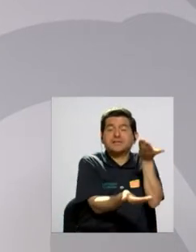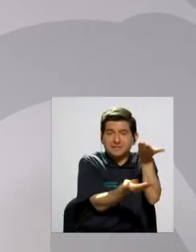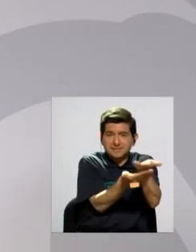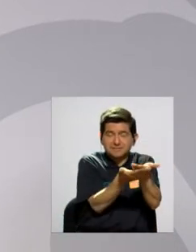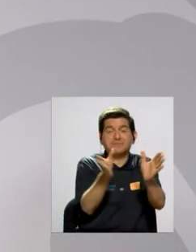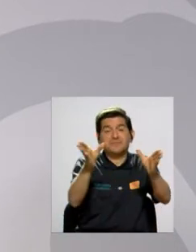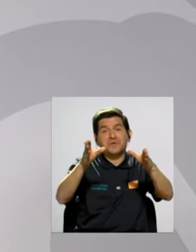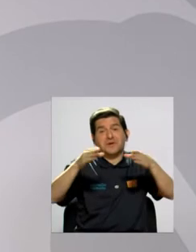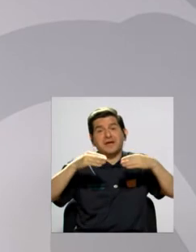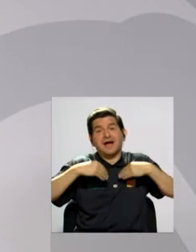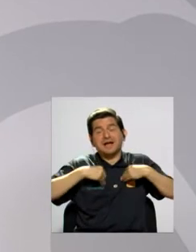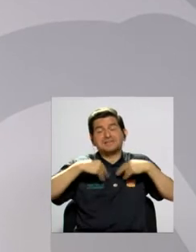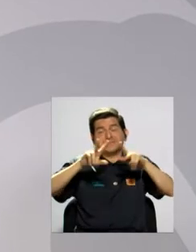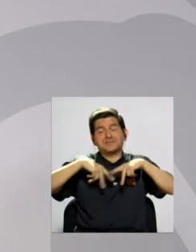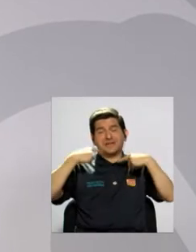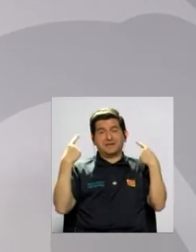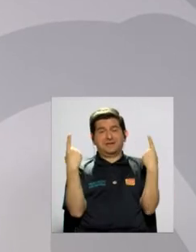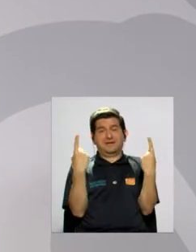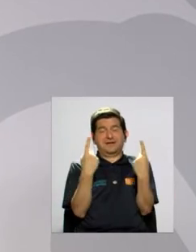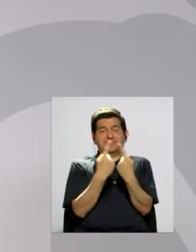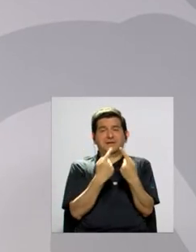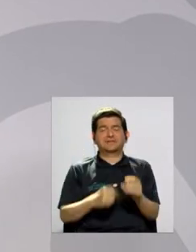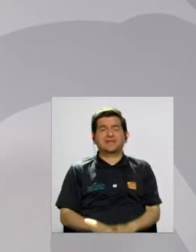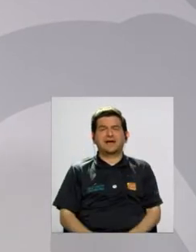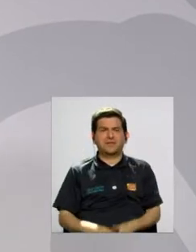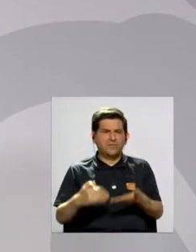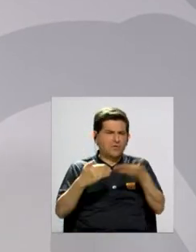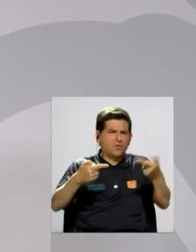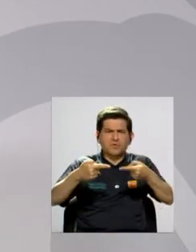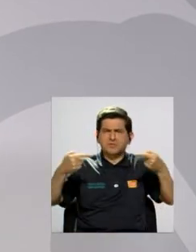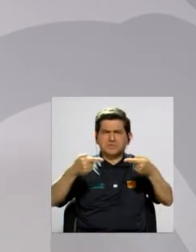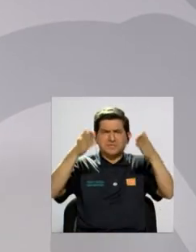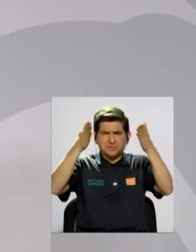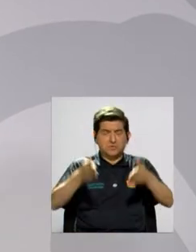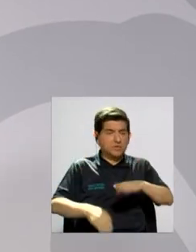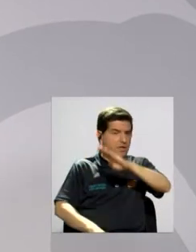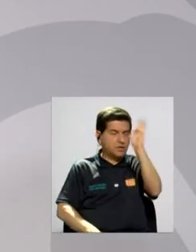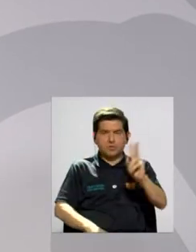aceptó en su partido político antagonismos que jamás hubiésemos